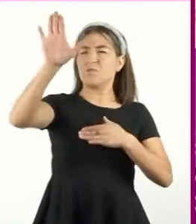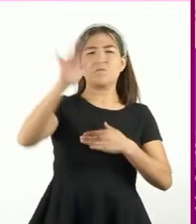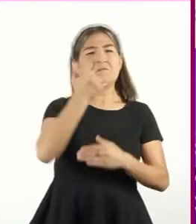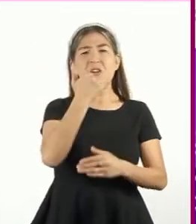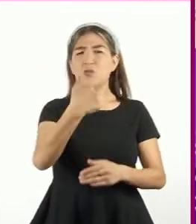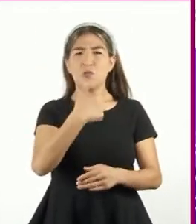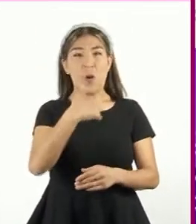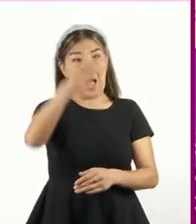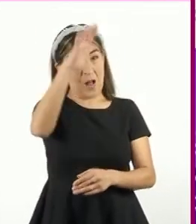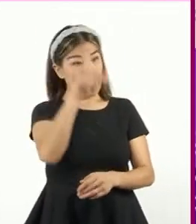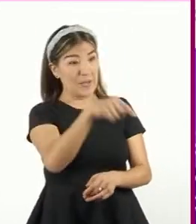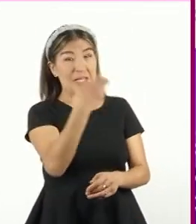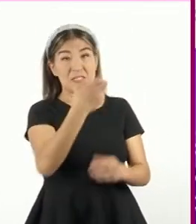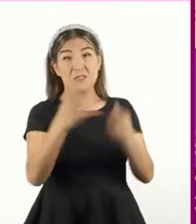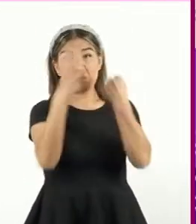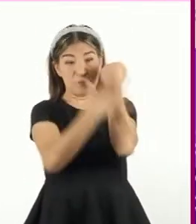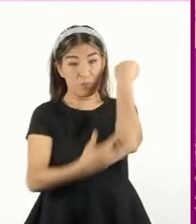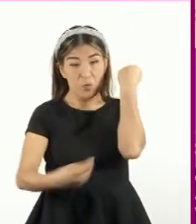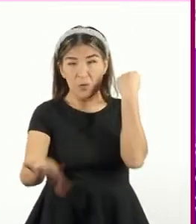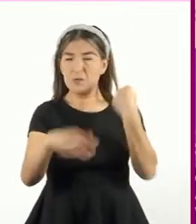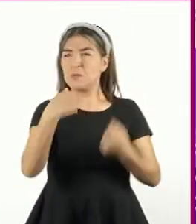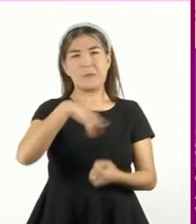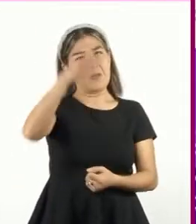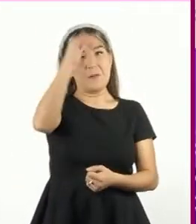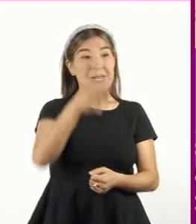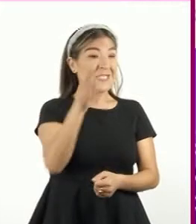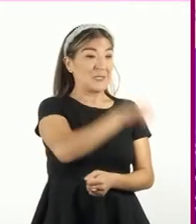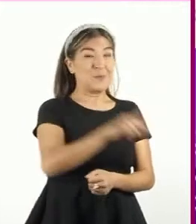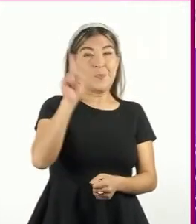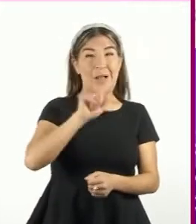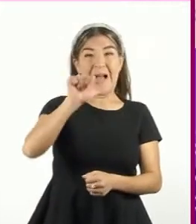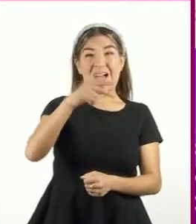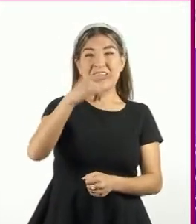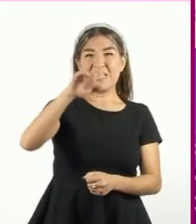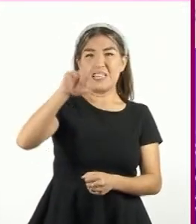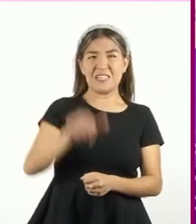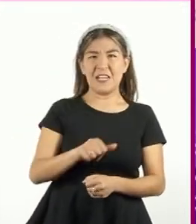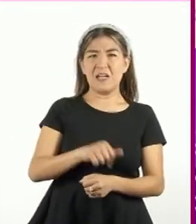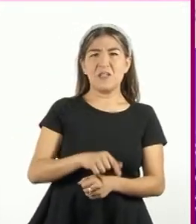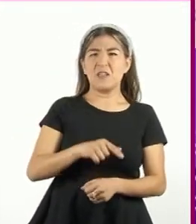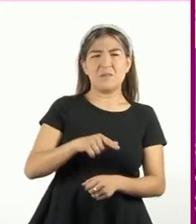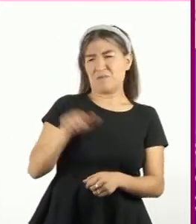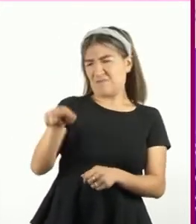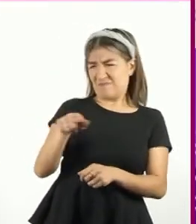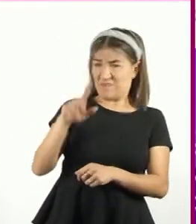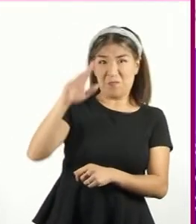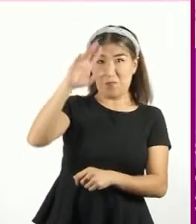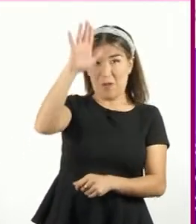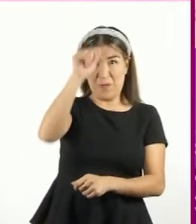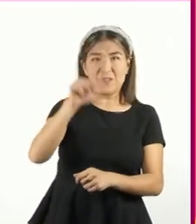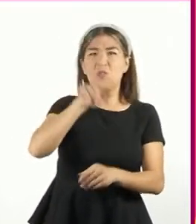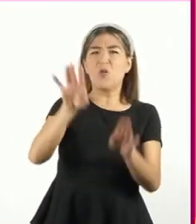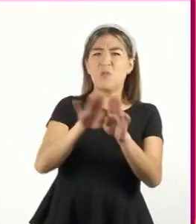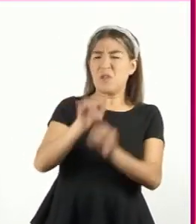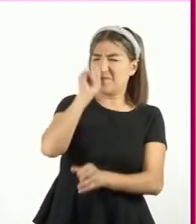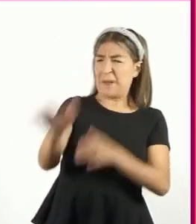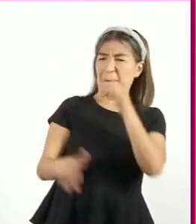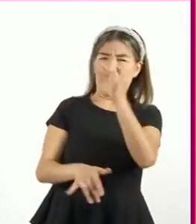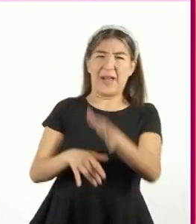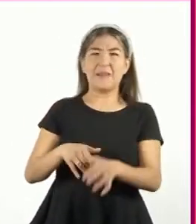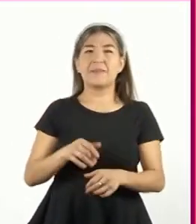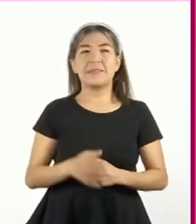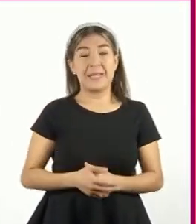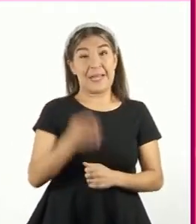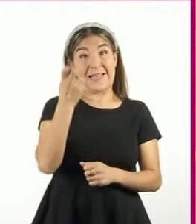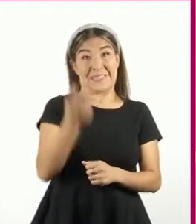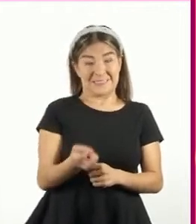cual Angélica se molesta con ella y comienza a agredirla verbalmente. Bueno, esta situación sí